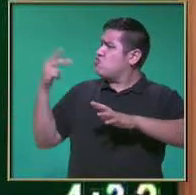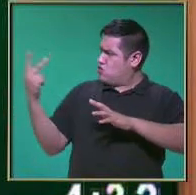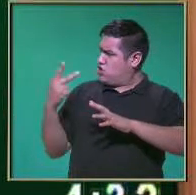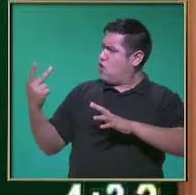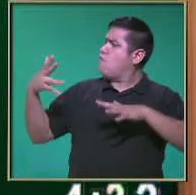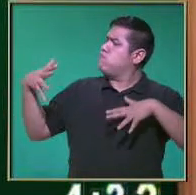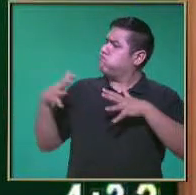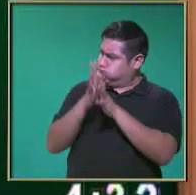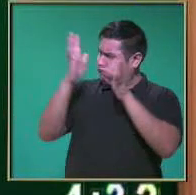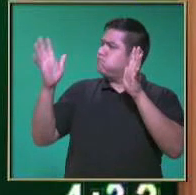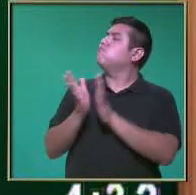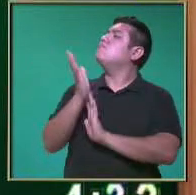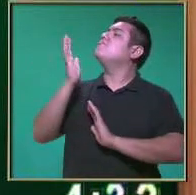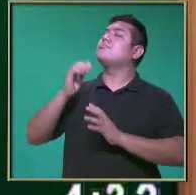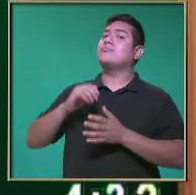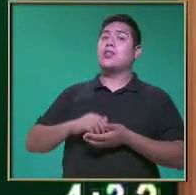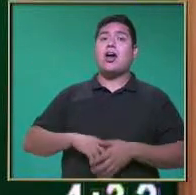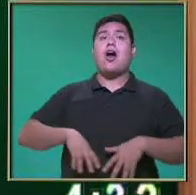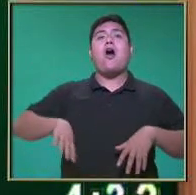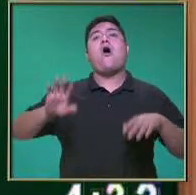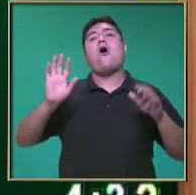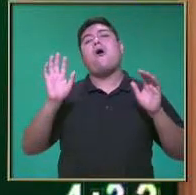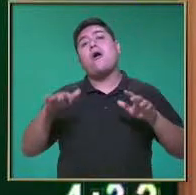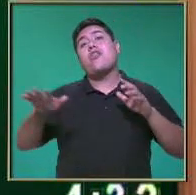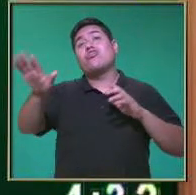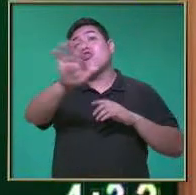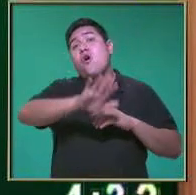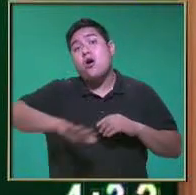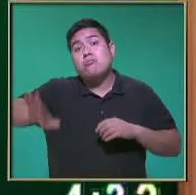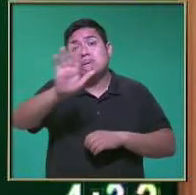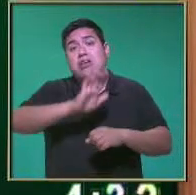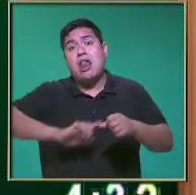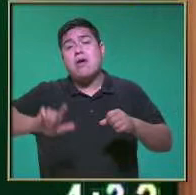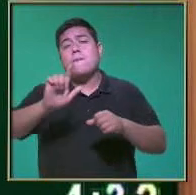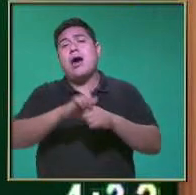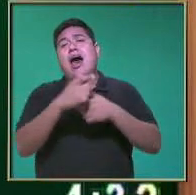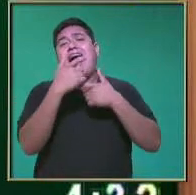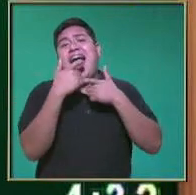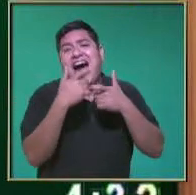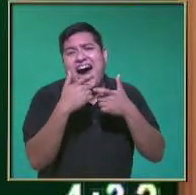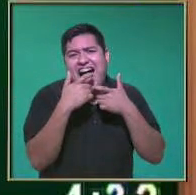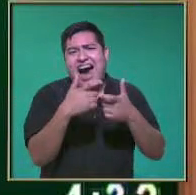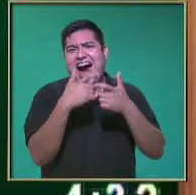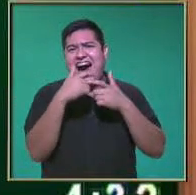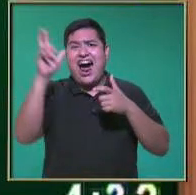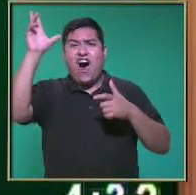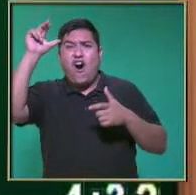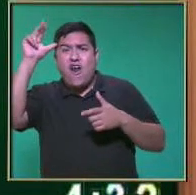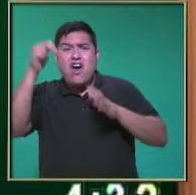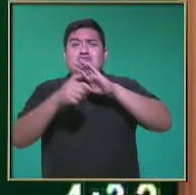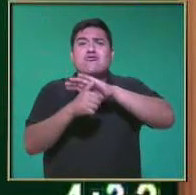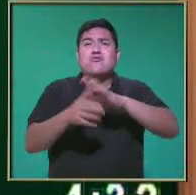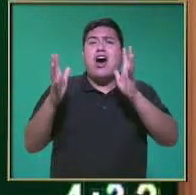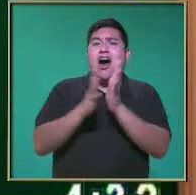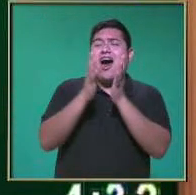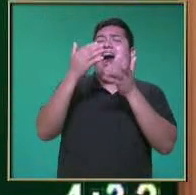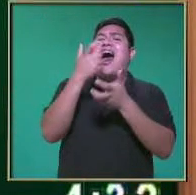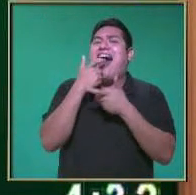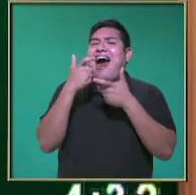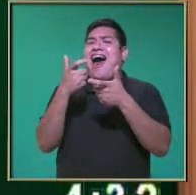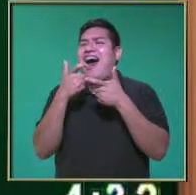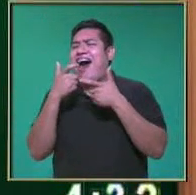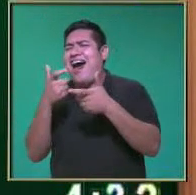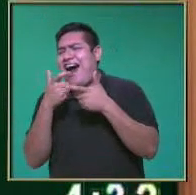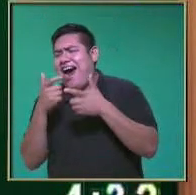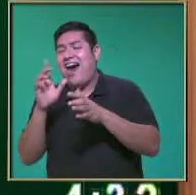una carrera. Obviamente, todos se rieron. Era obvio que la tortuga era mucho más lenta. El día de la